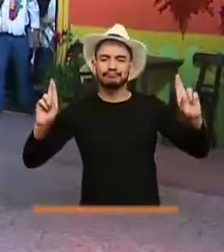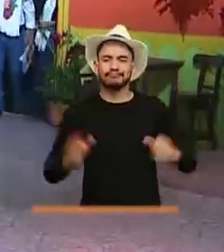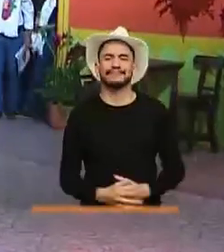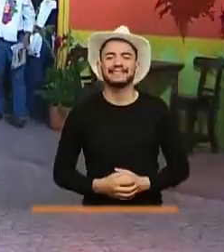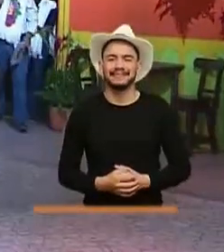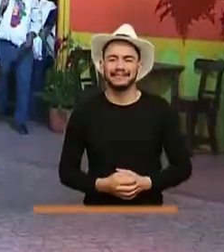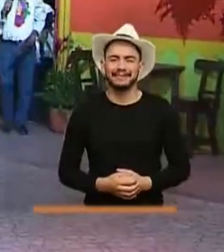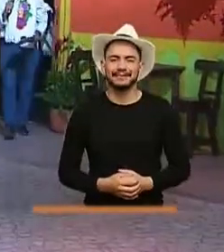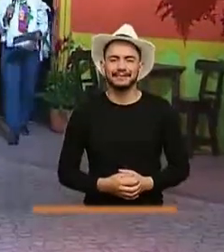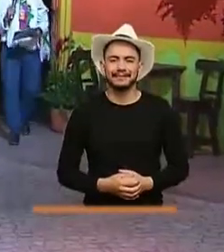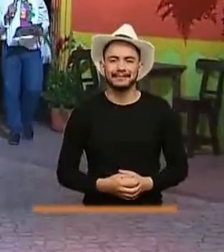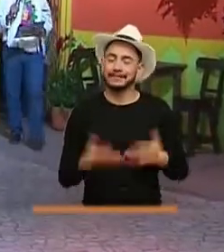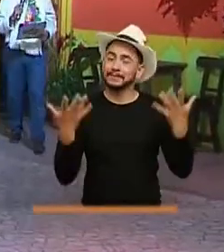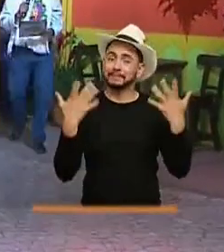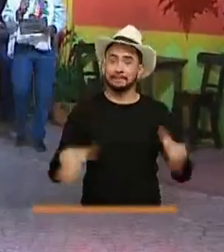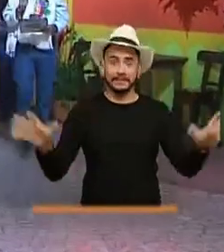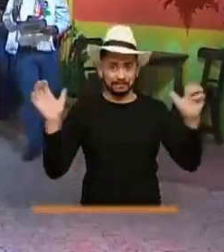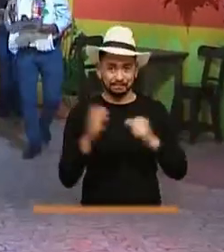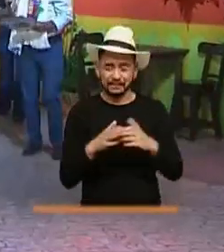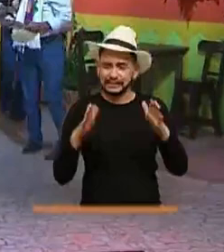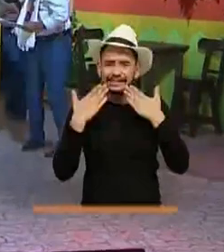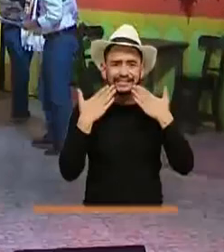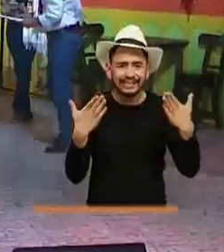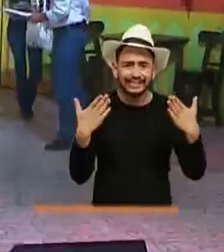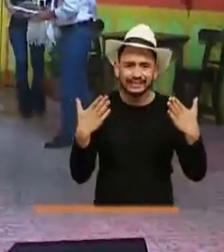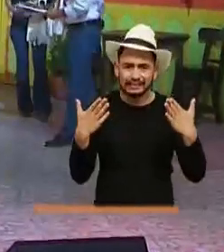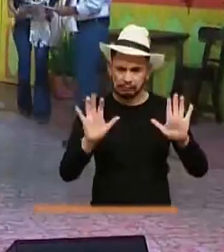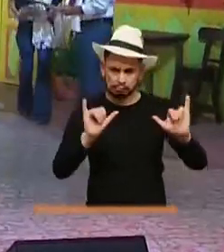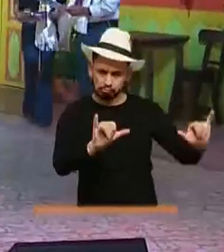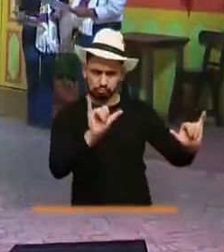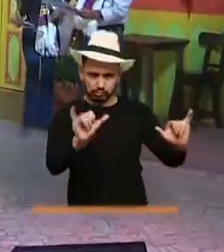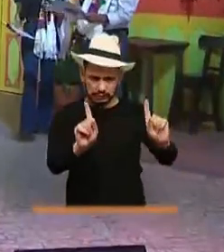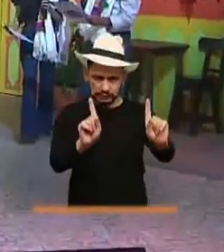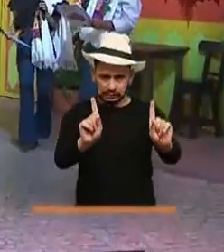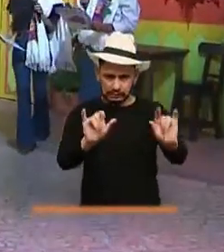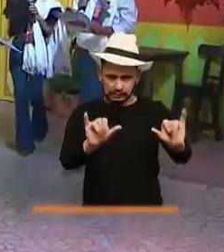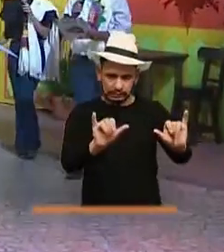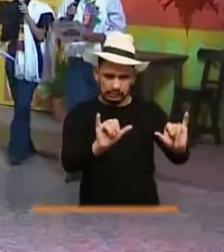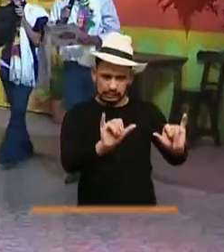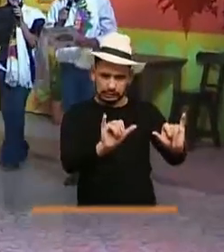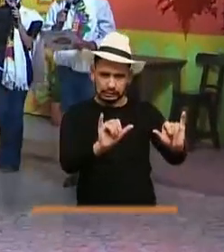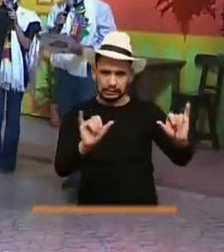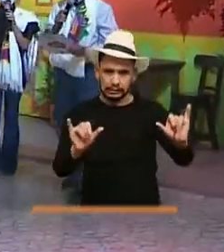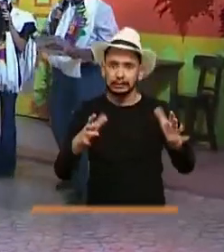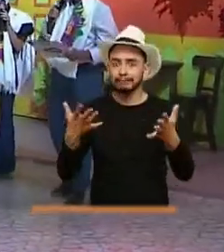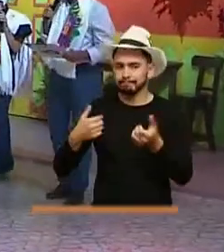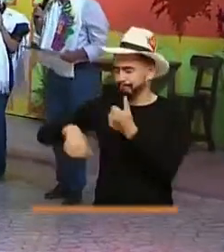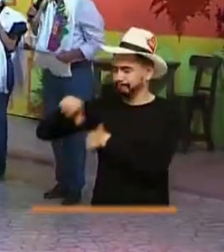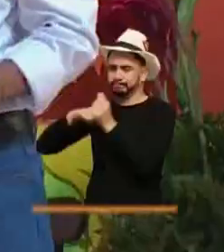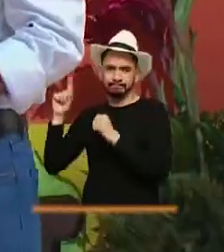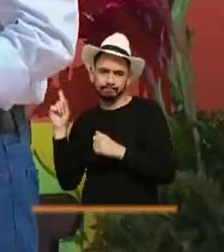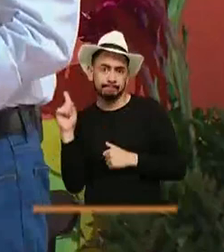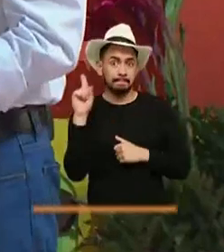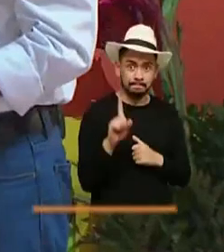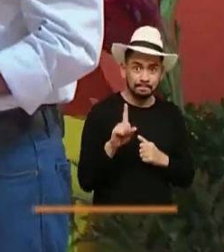Bueno, trovadores, gracias. Gracias, se nos queda el trovador gallinazo, Daniela, porque viene a acompañarlo